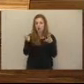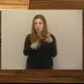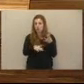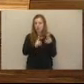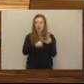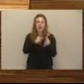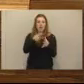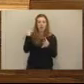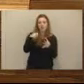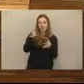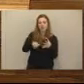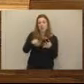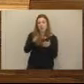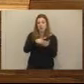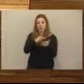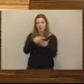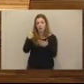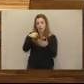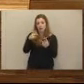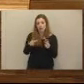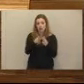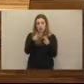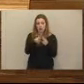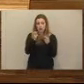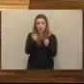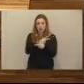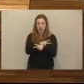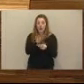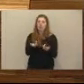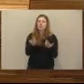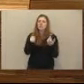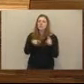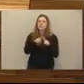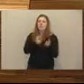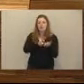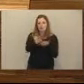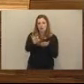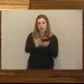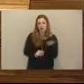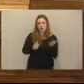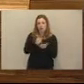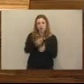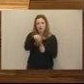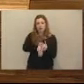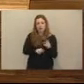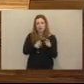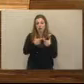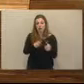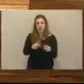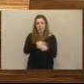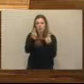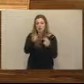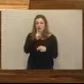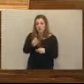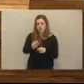prestaciones de la seguridad social. Y una vez que esto haya ocurrido, el regreso de los servicios al sector público será más difícil